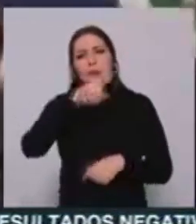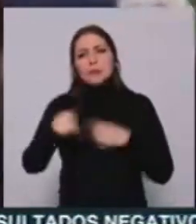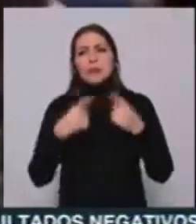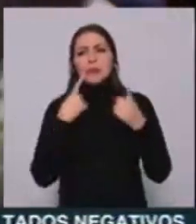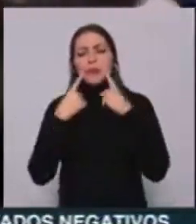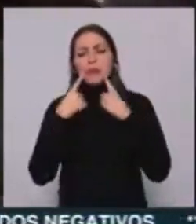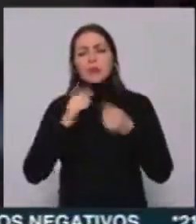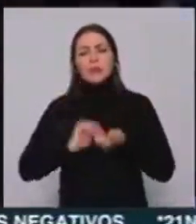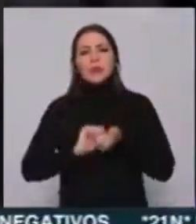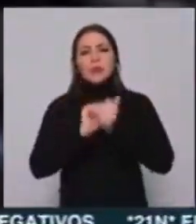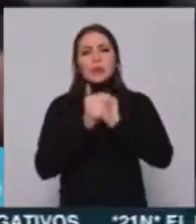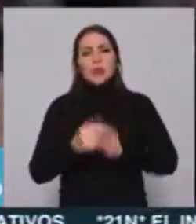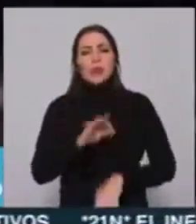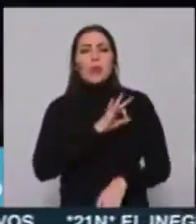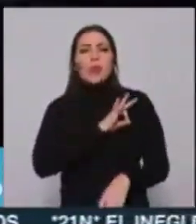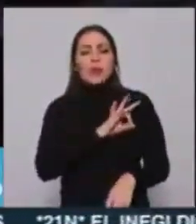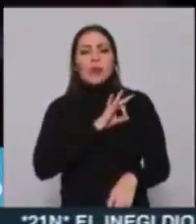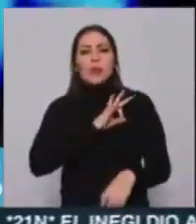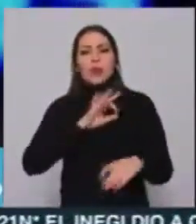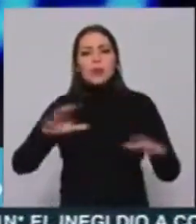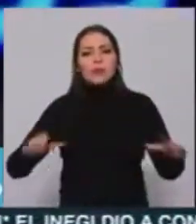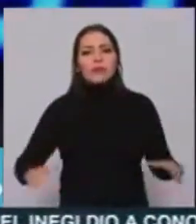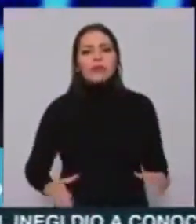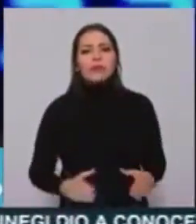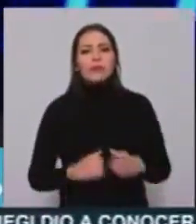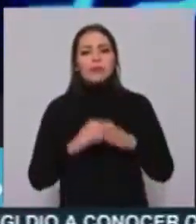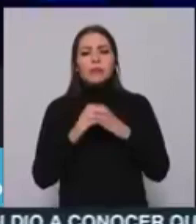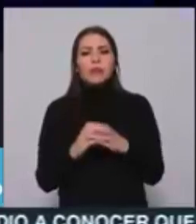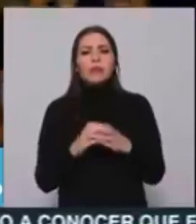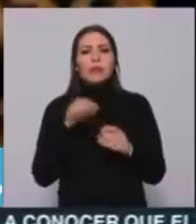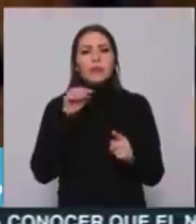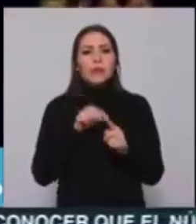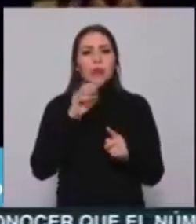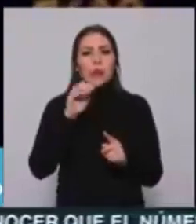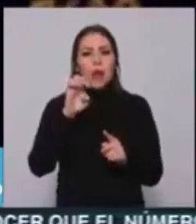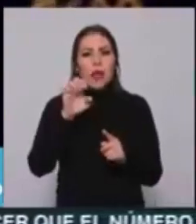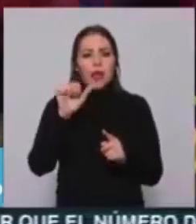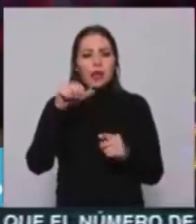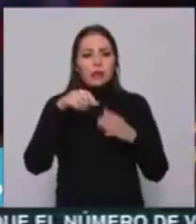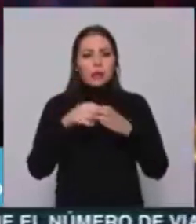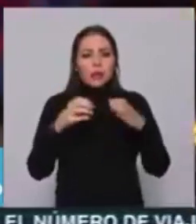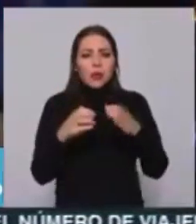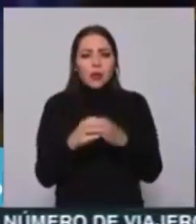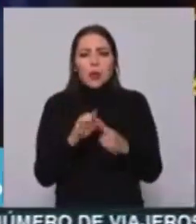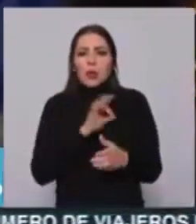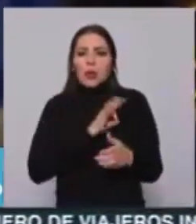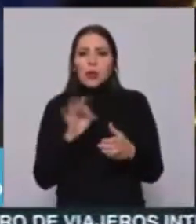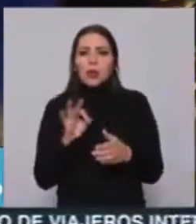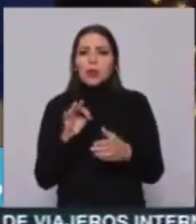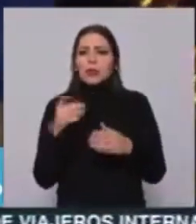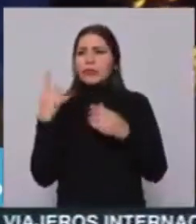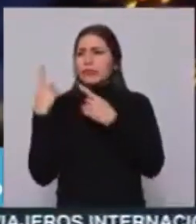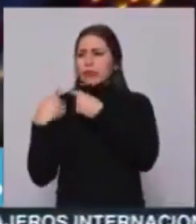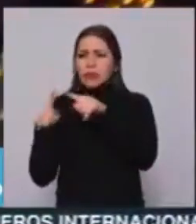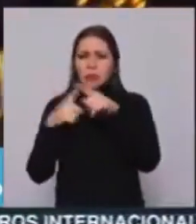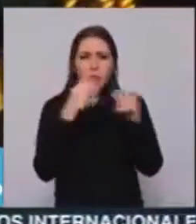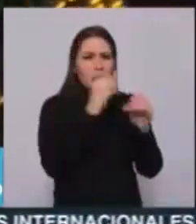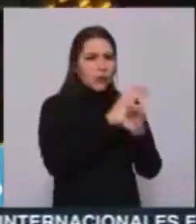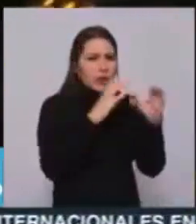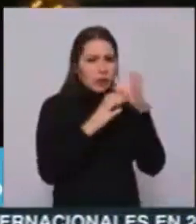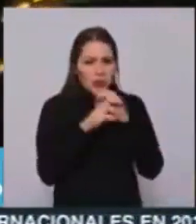una organización donde exista, como dice mi lema, unidad en la diversidad, unidos para